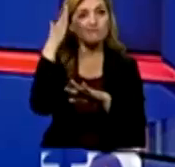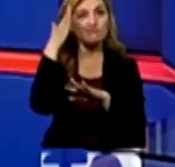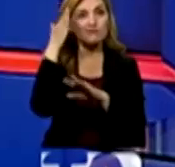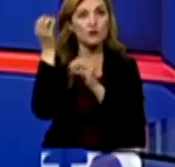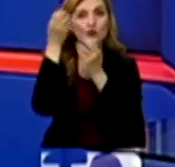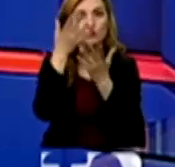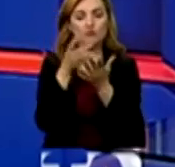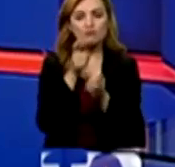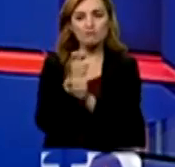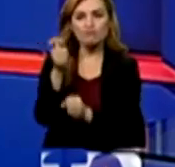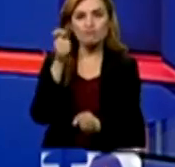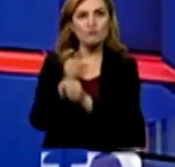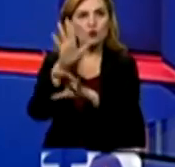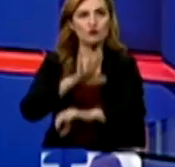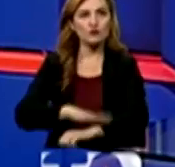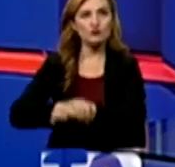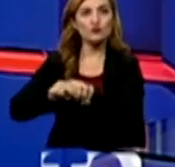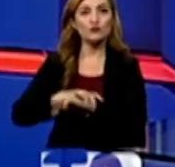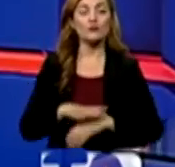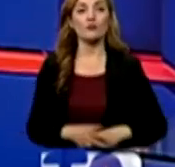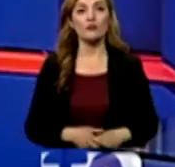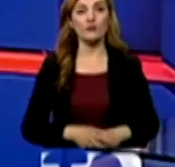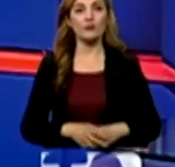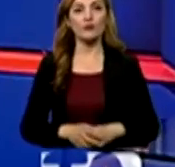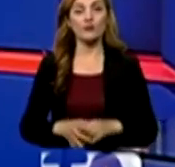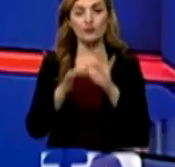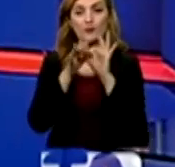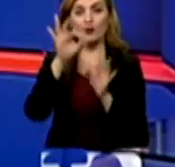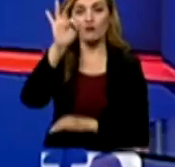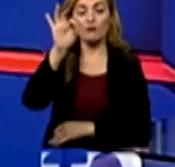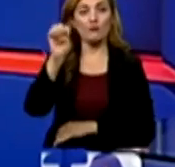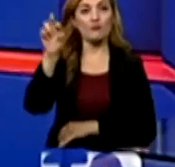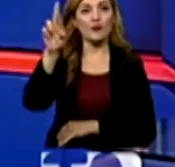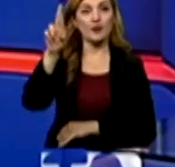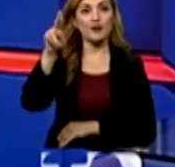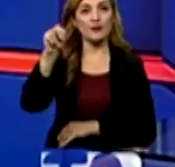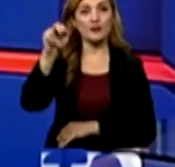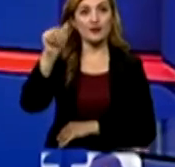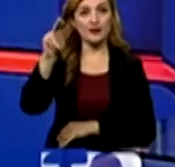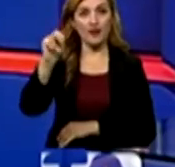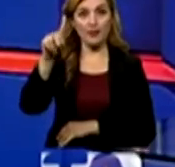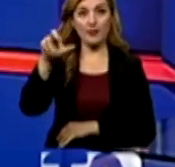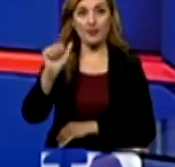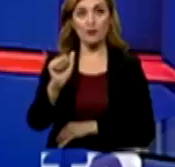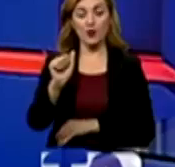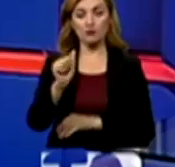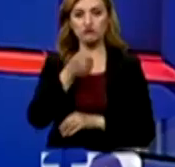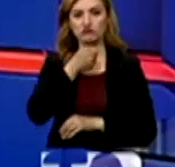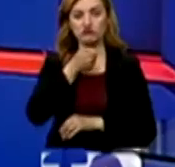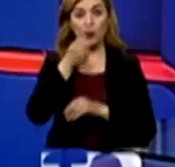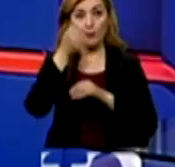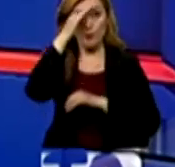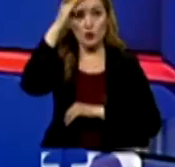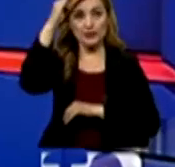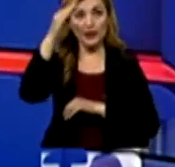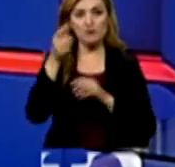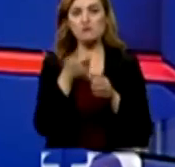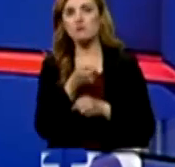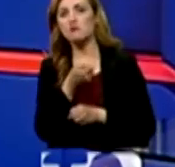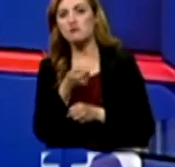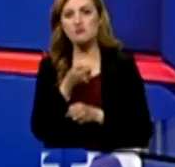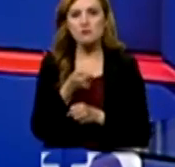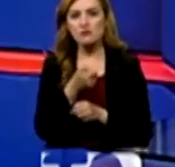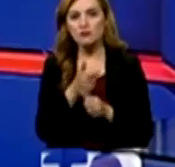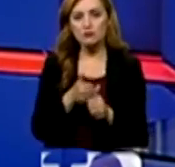así dar con su paradero. A esta hora nuestra compañera Fernanda Ceballos, que siguió de cerca la rueda de prensa de la comandancia de la policía en el norte de Quito,